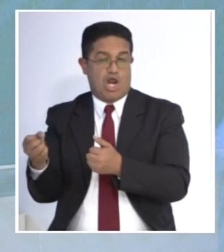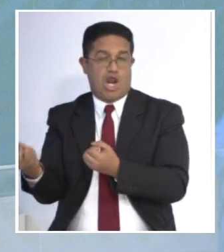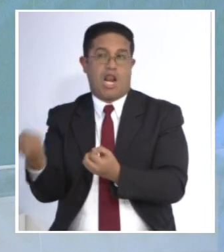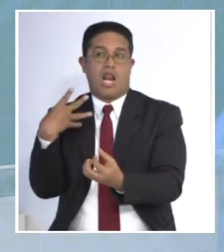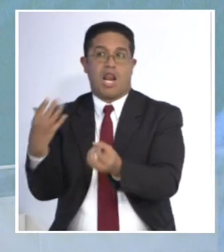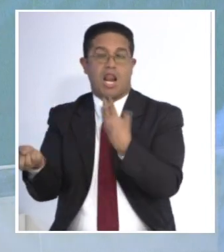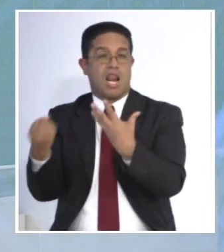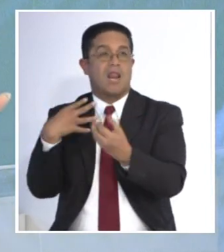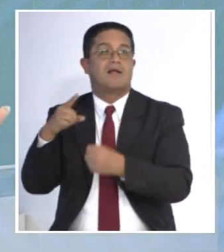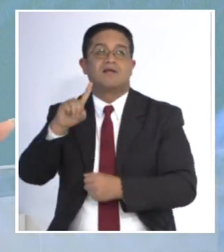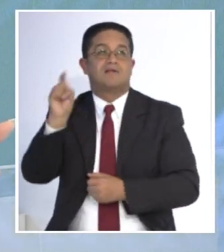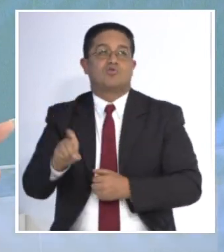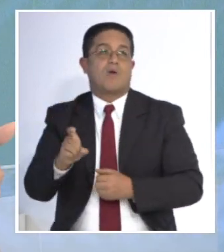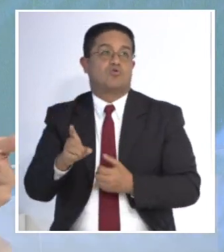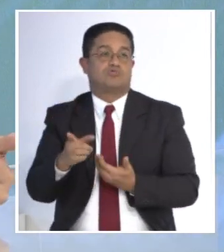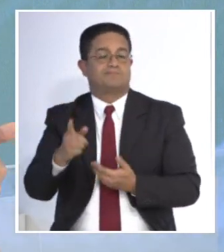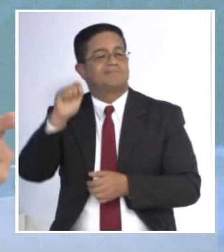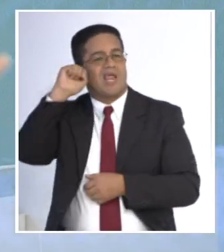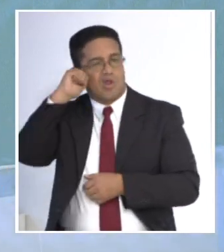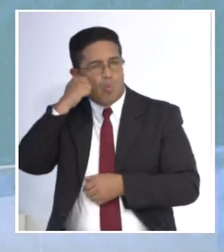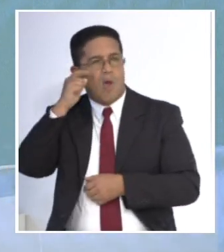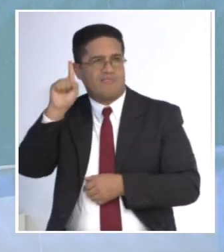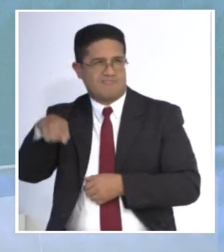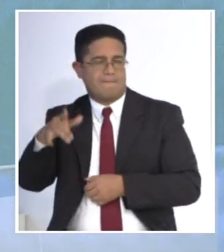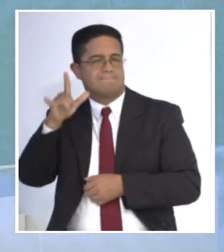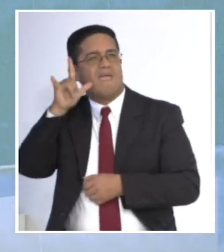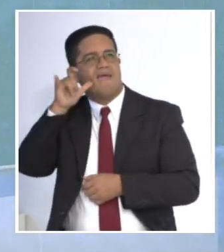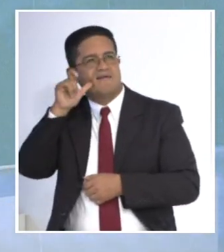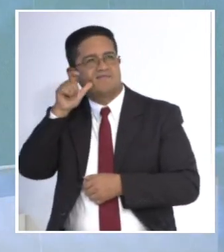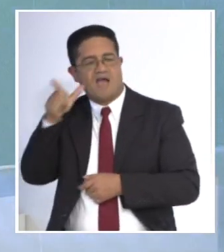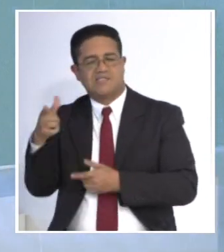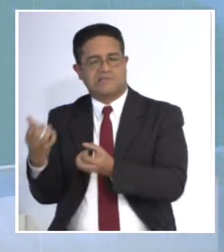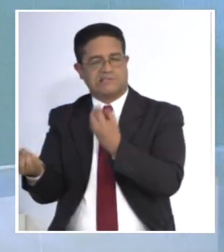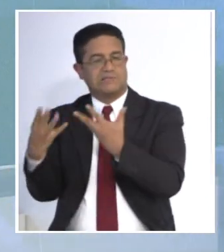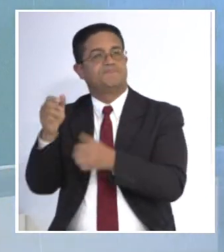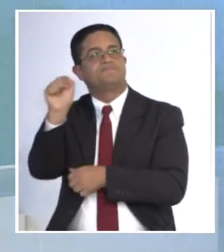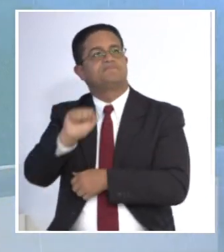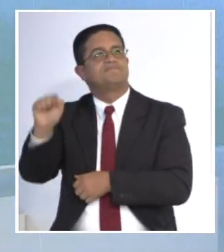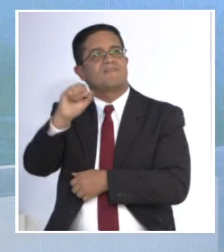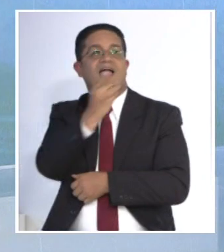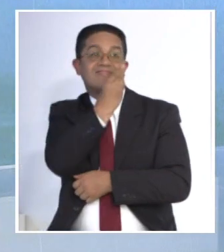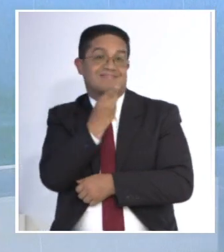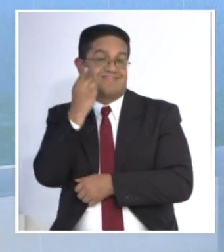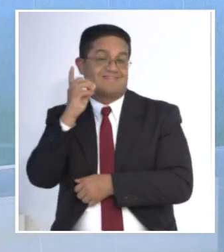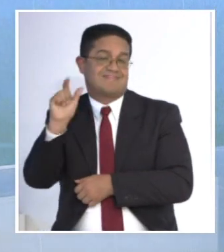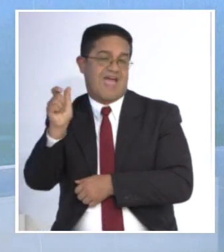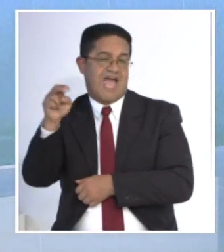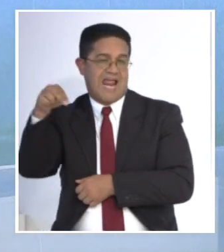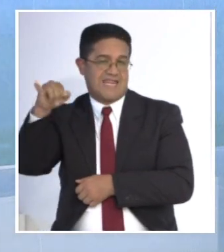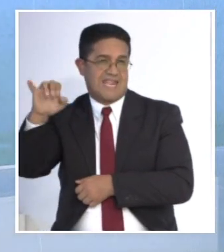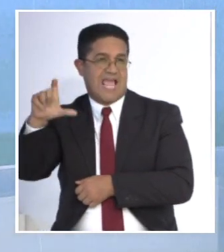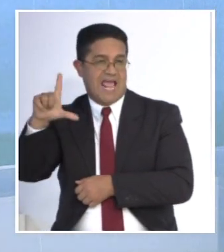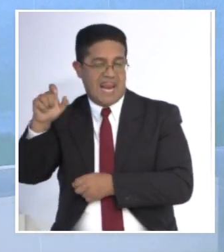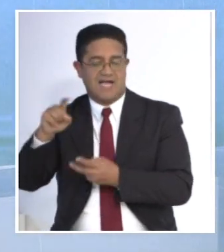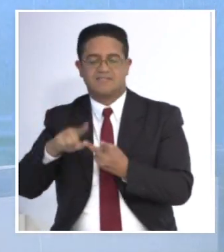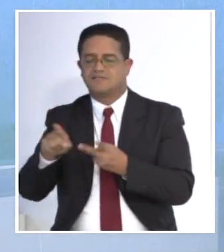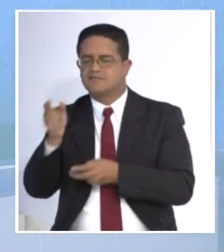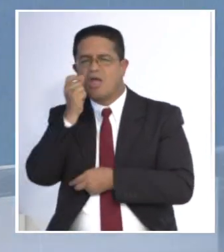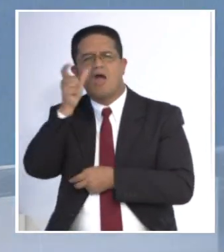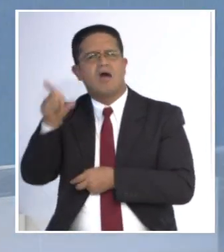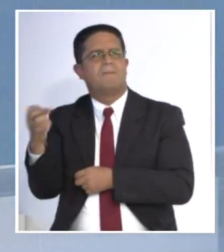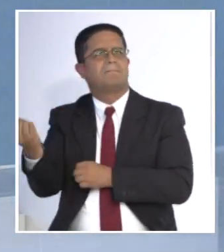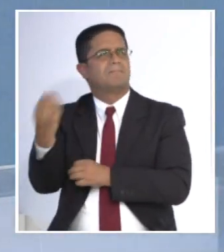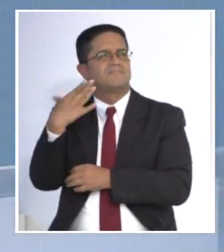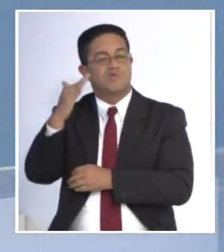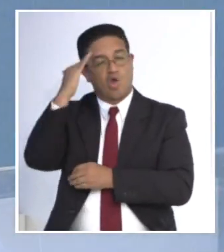la audiencia. Recuerda que también estamos conectados a través de Instagram Live, a través de @DanielaJSalas. Antonio nos escribe y nos